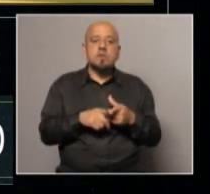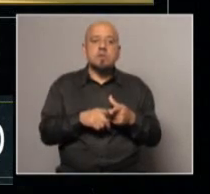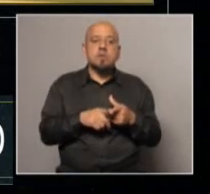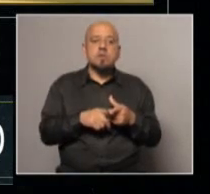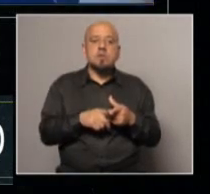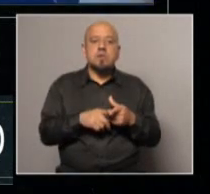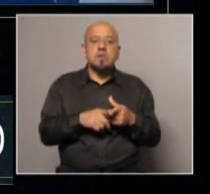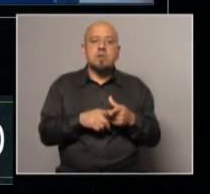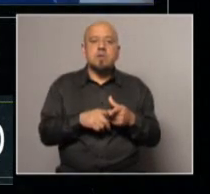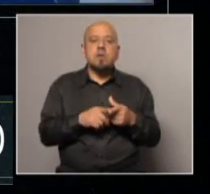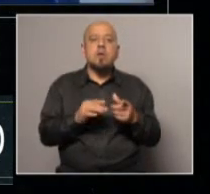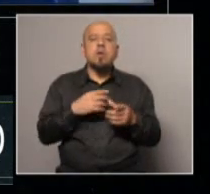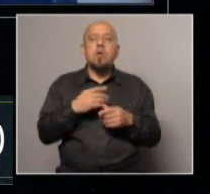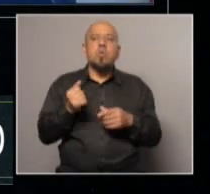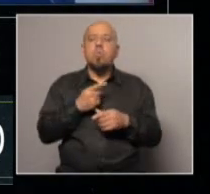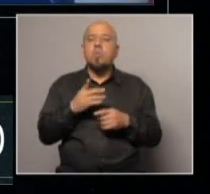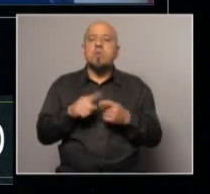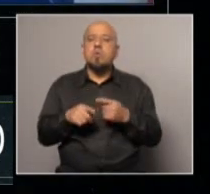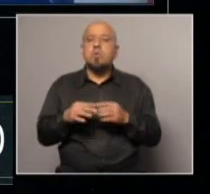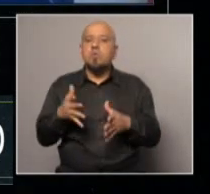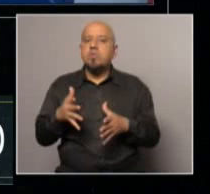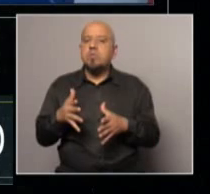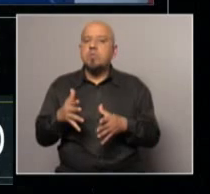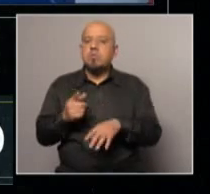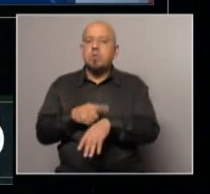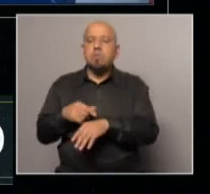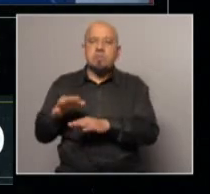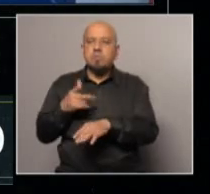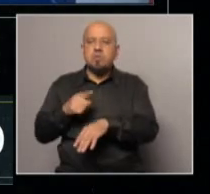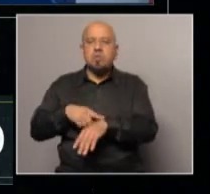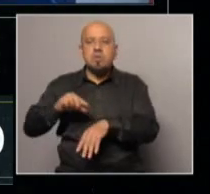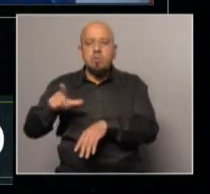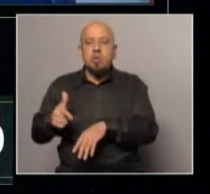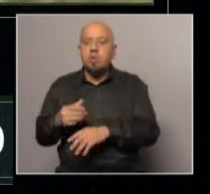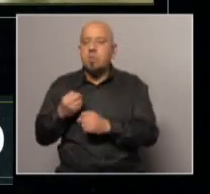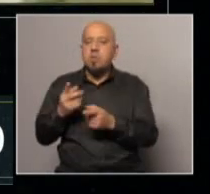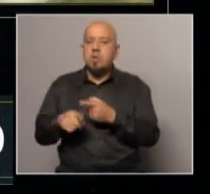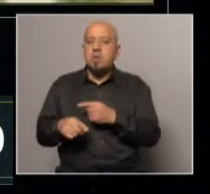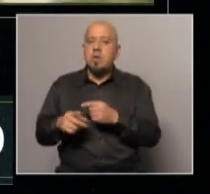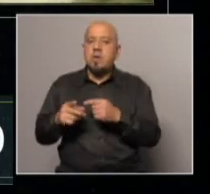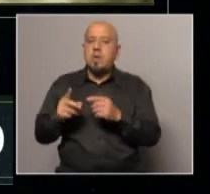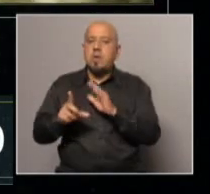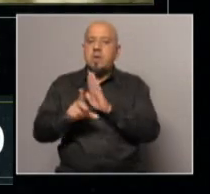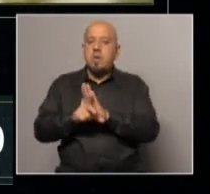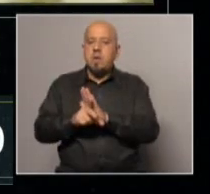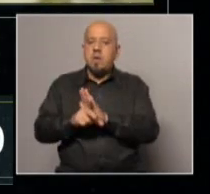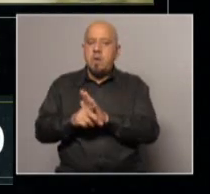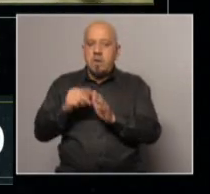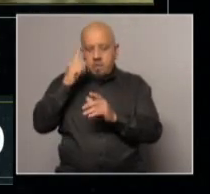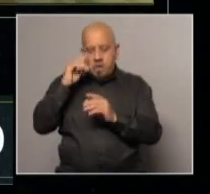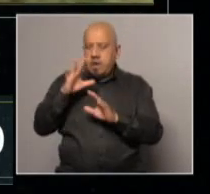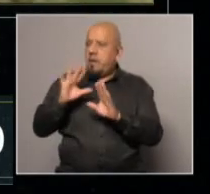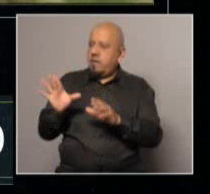determinadas cosas. ¿Cuánto tiempo? ¿De qué tiempo estamos hablando? Aparte de las leyes, vamos, se arregló